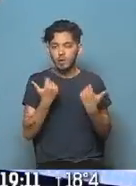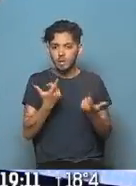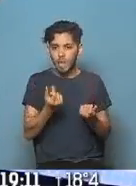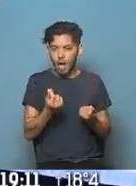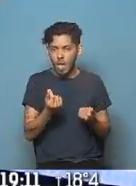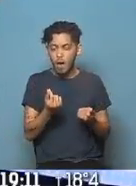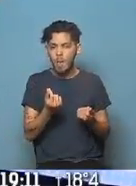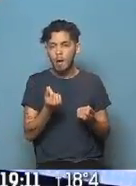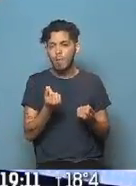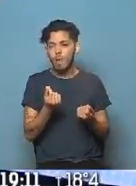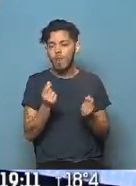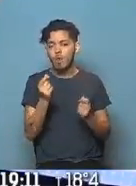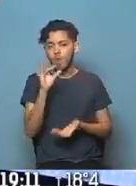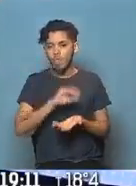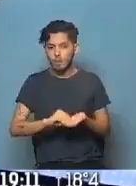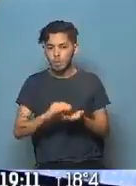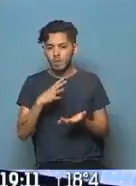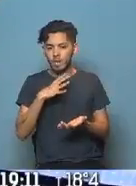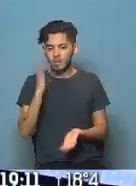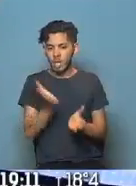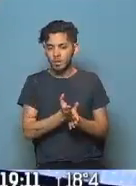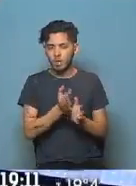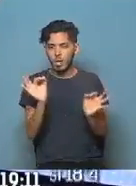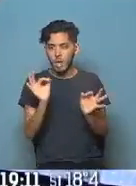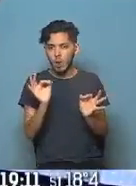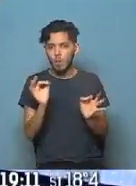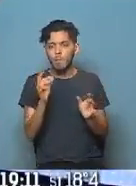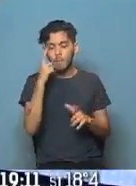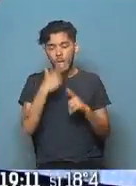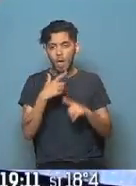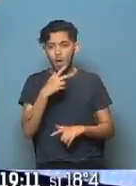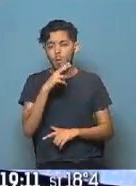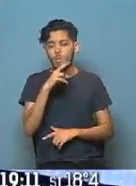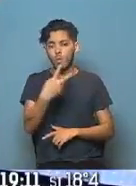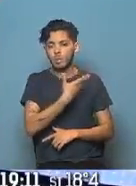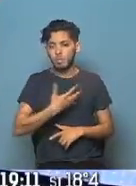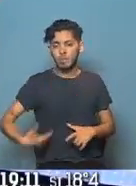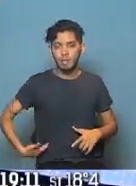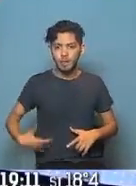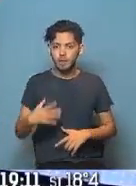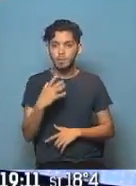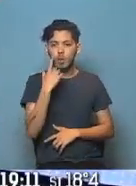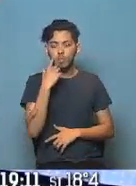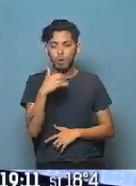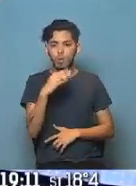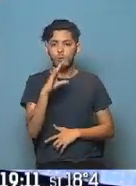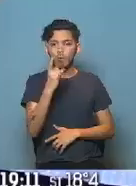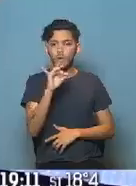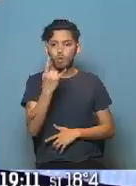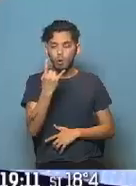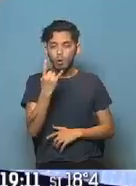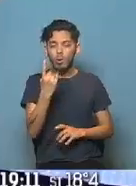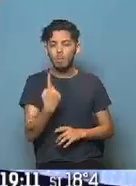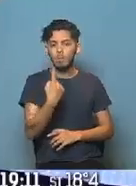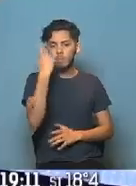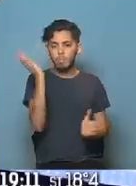se ha producido condena en ninguna de las causas. El mismo caso del ex vicepresidente de Amado Boudou, que fue condenado en